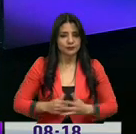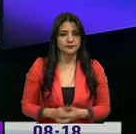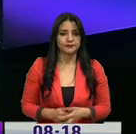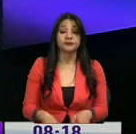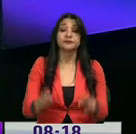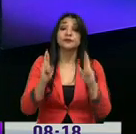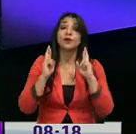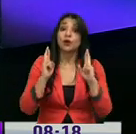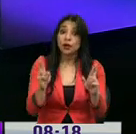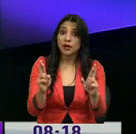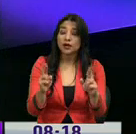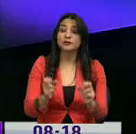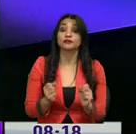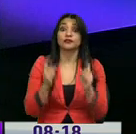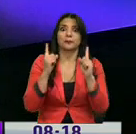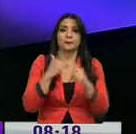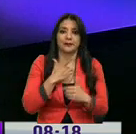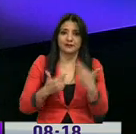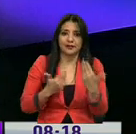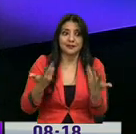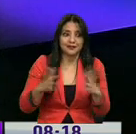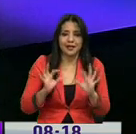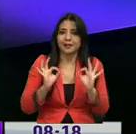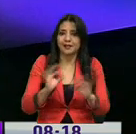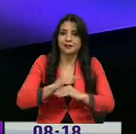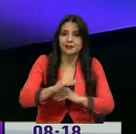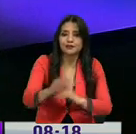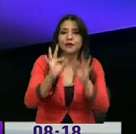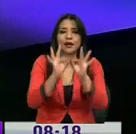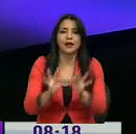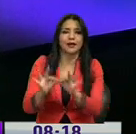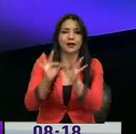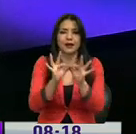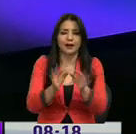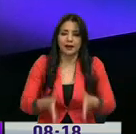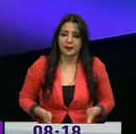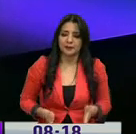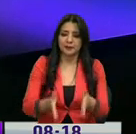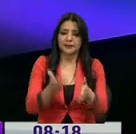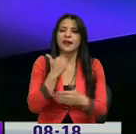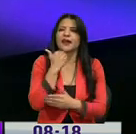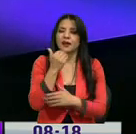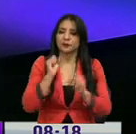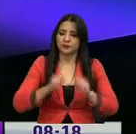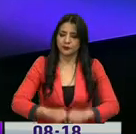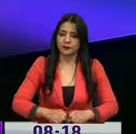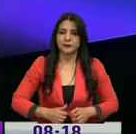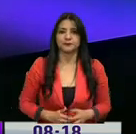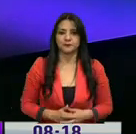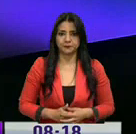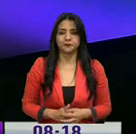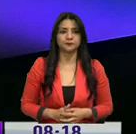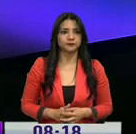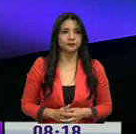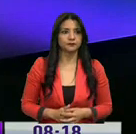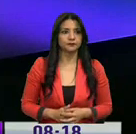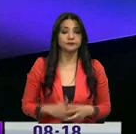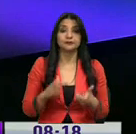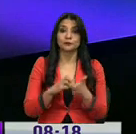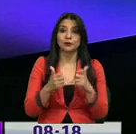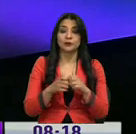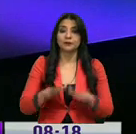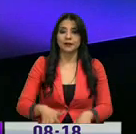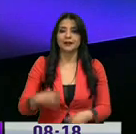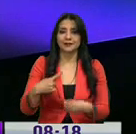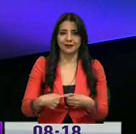Ojalá nos den una sorpresa y una alegría y nos digan, hemos arreglado, por lo menos ha desentado el camino y de ahí vamos a pavimentar. Problemas de la